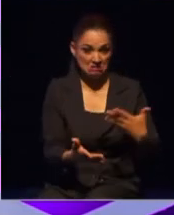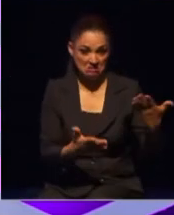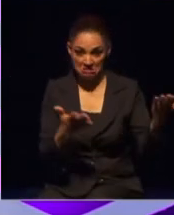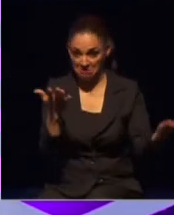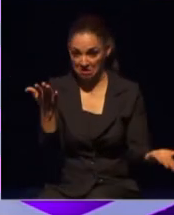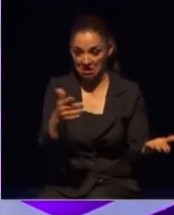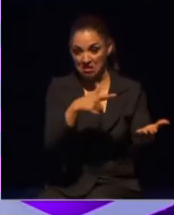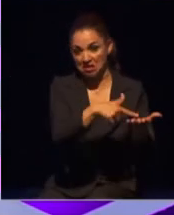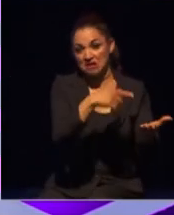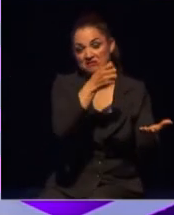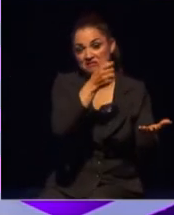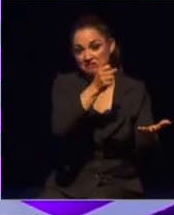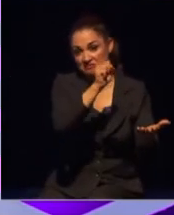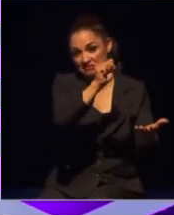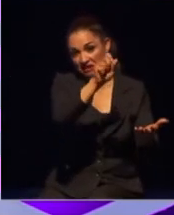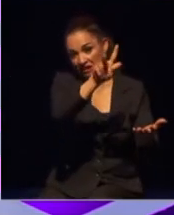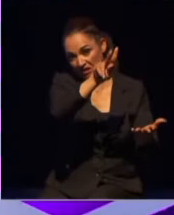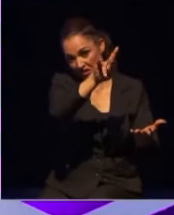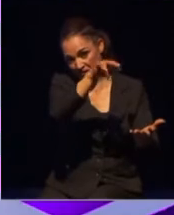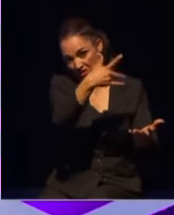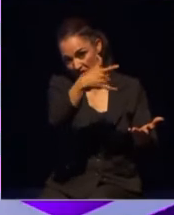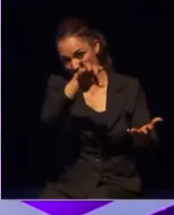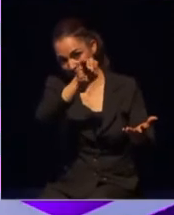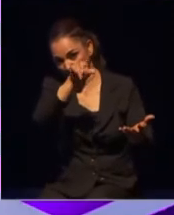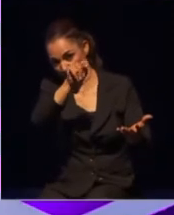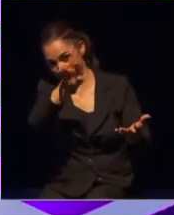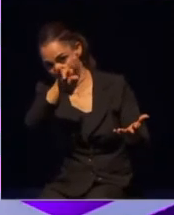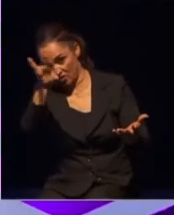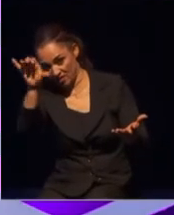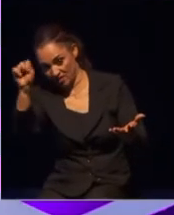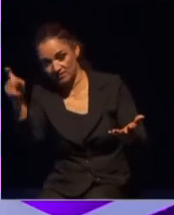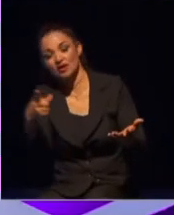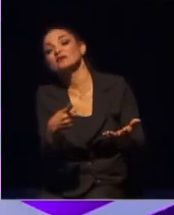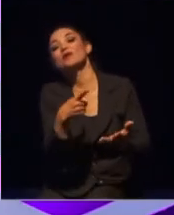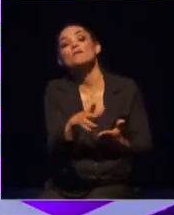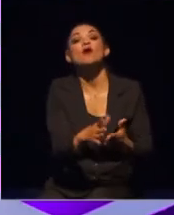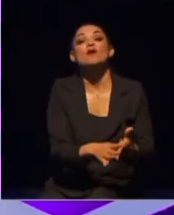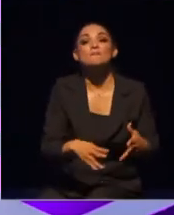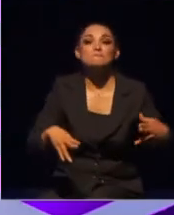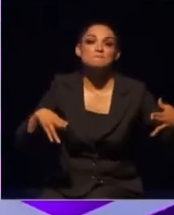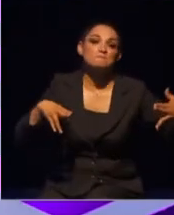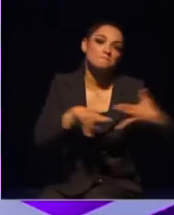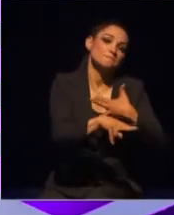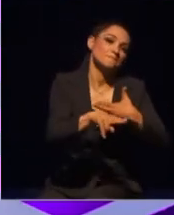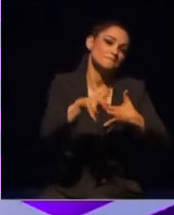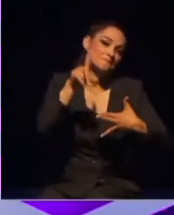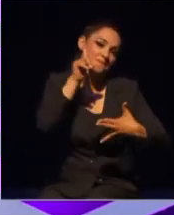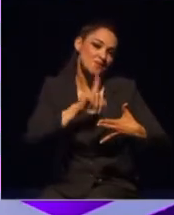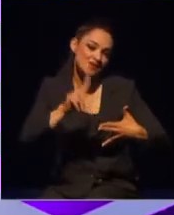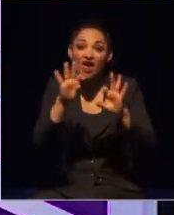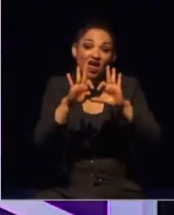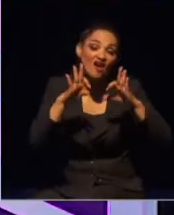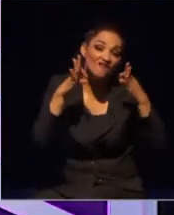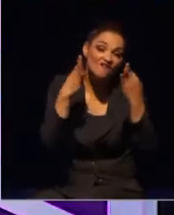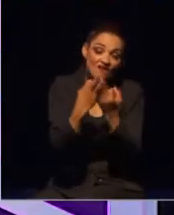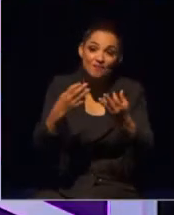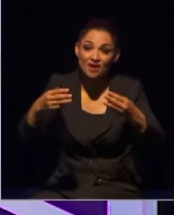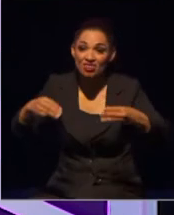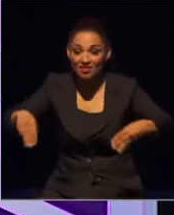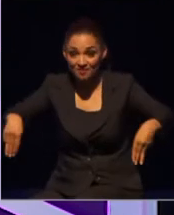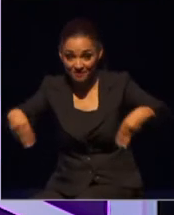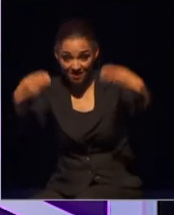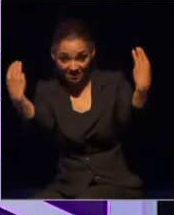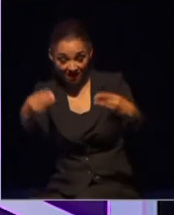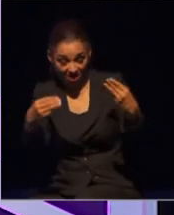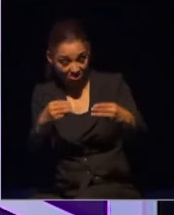en un 58%. El feminicidio, 13 mujeres más fallecieron en ese año. Nosotros